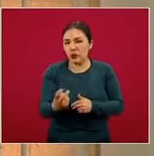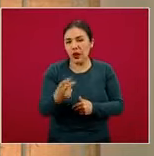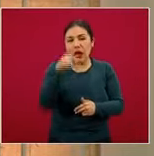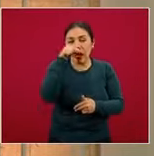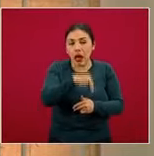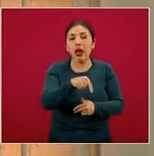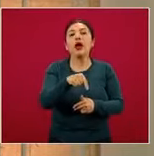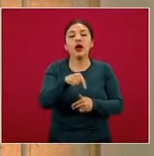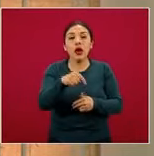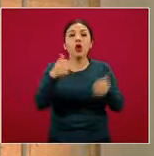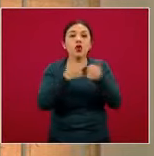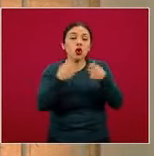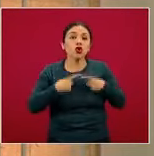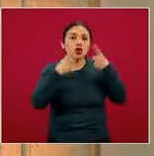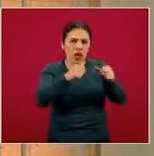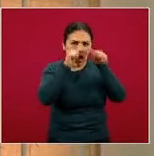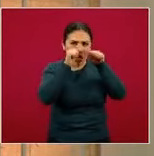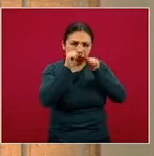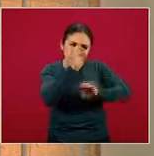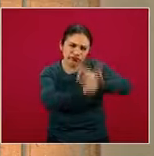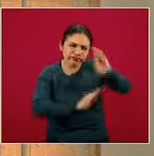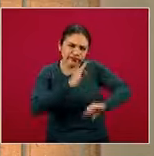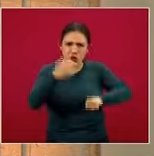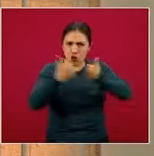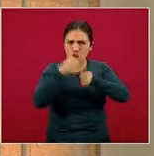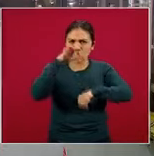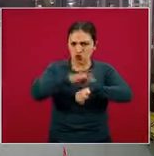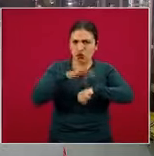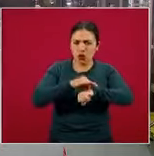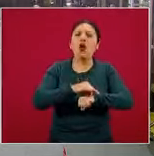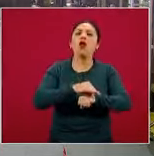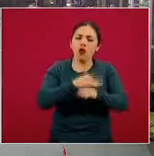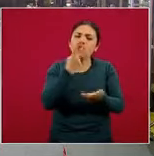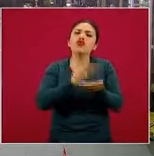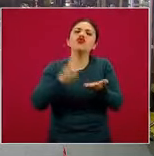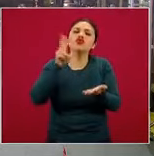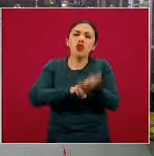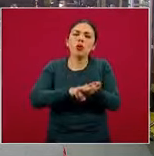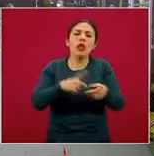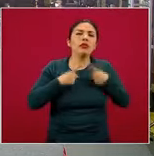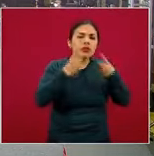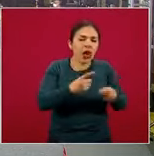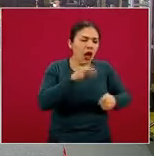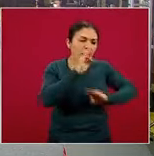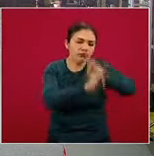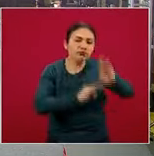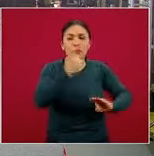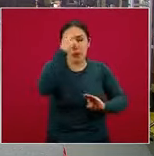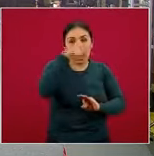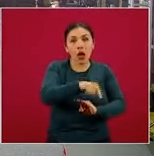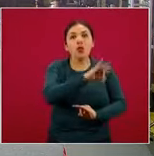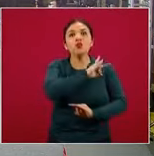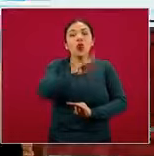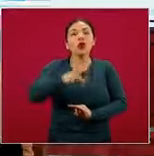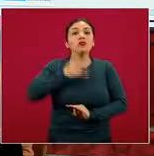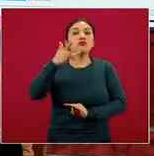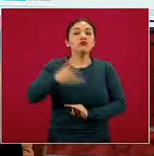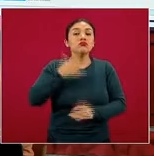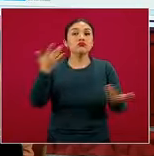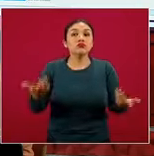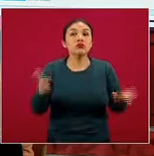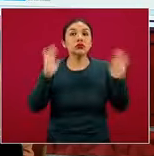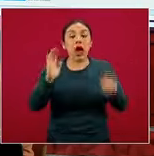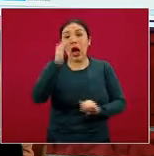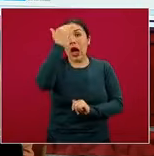cual, además de brindarles la atención médica, también se les brinda todas las herramientas necesarias para en su momento